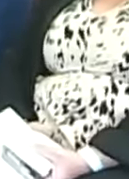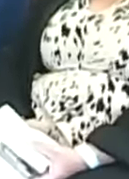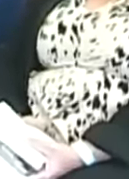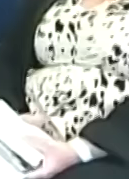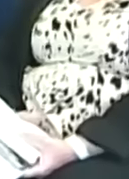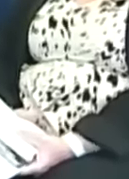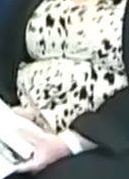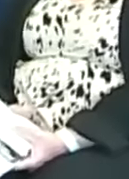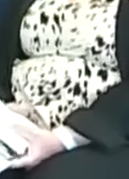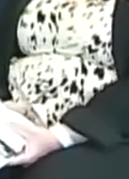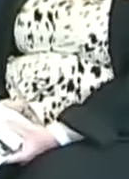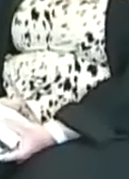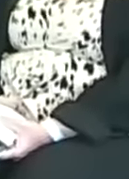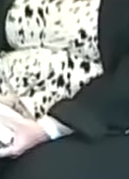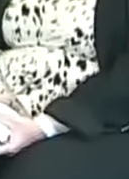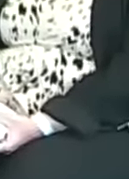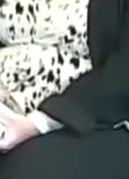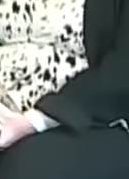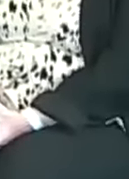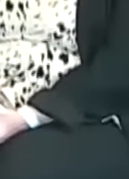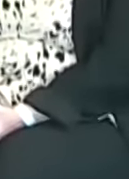Venezuela hoy está en un debate muy importante